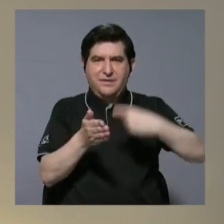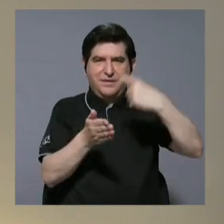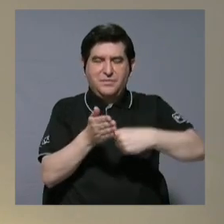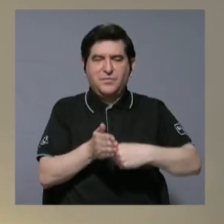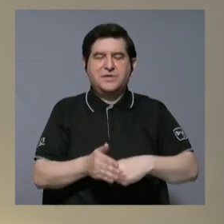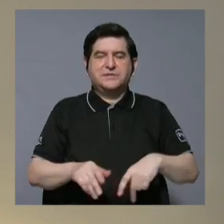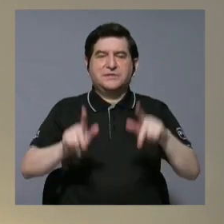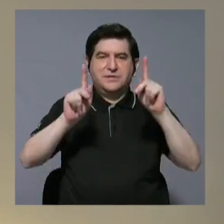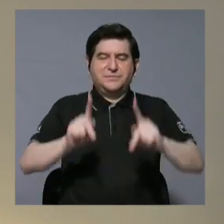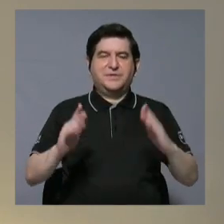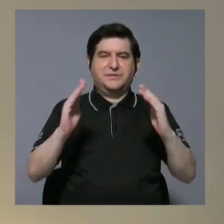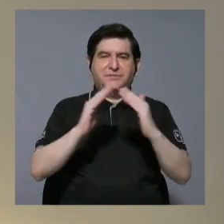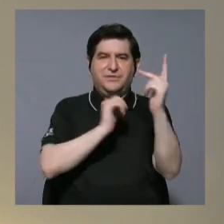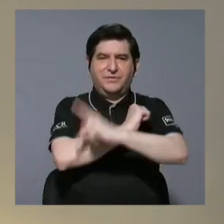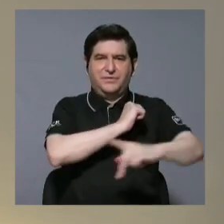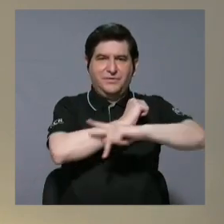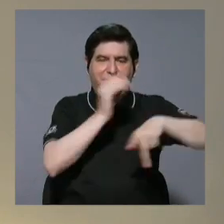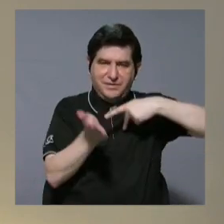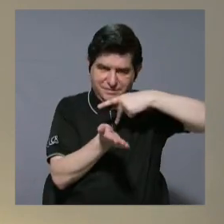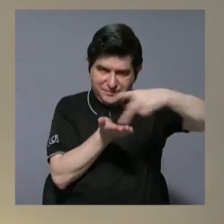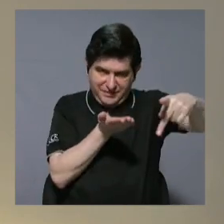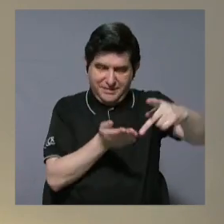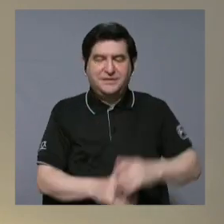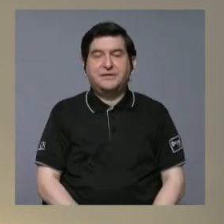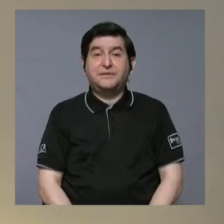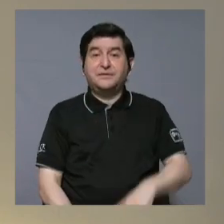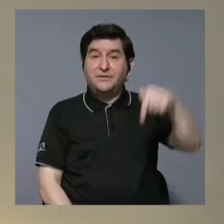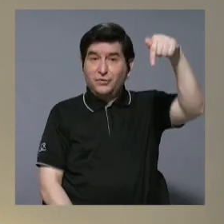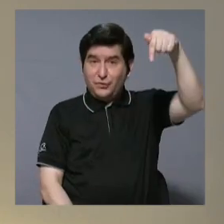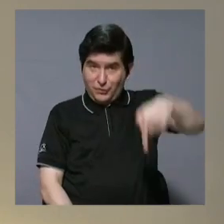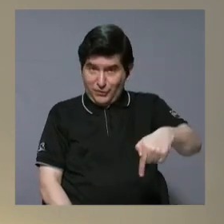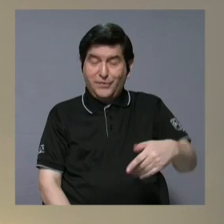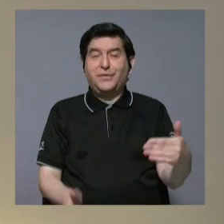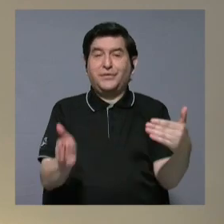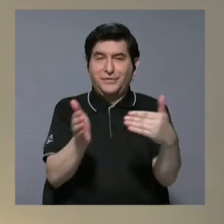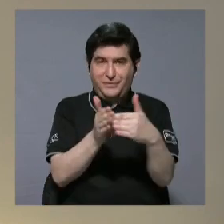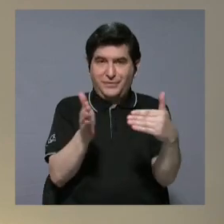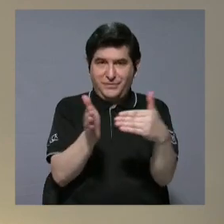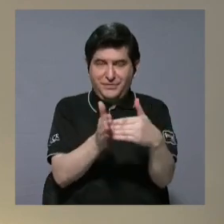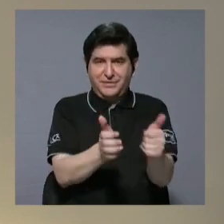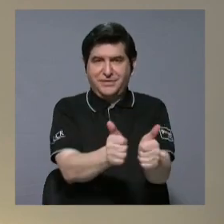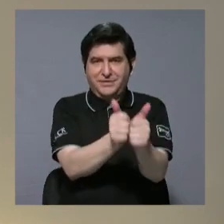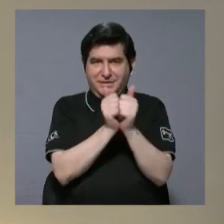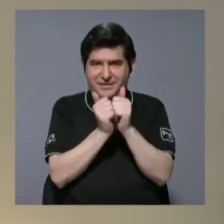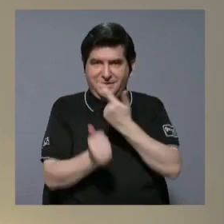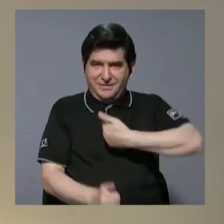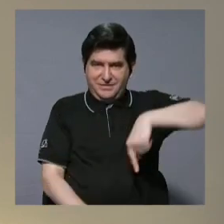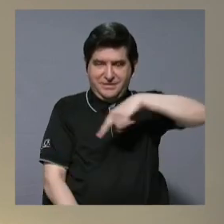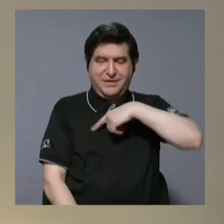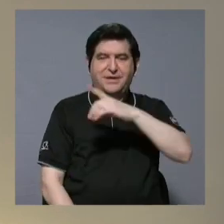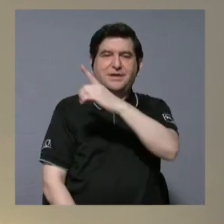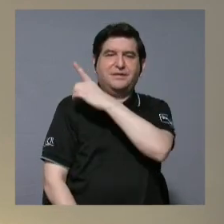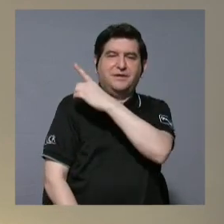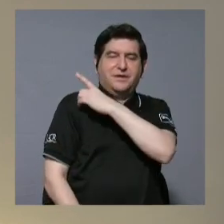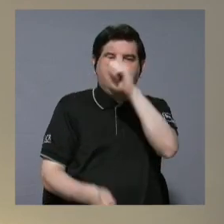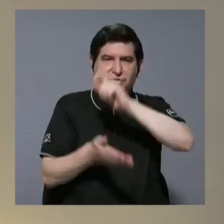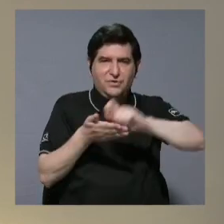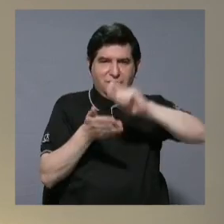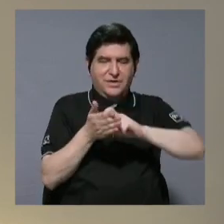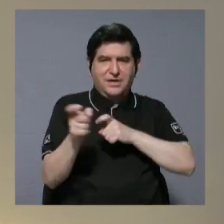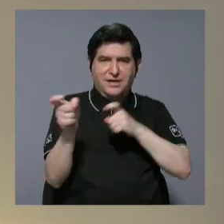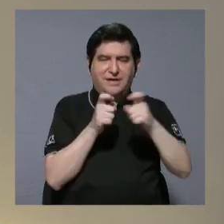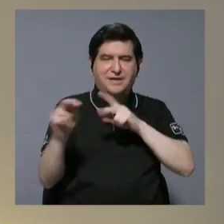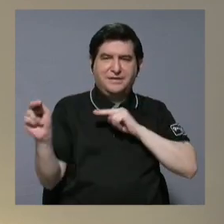los habitantes de este país. Y hoy volvemos a tener con nosotros al director de la Escuela de Administración